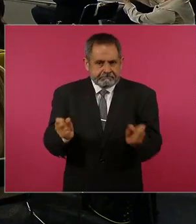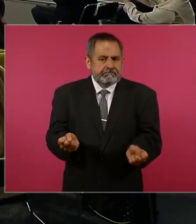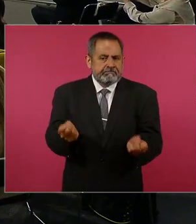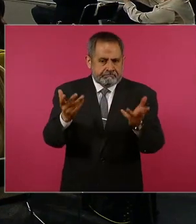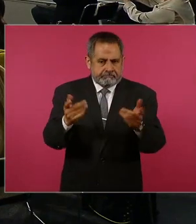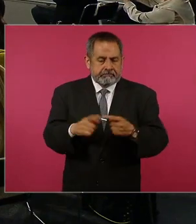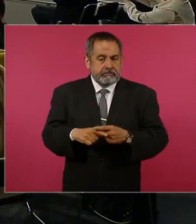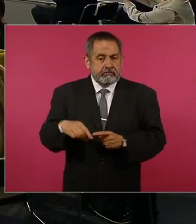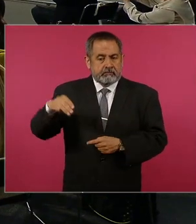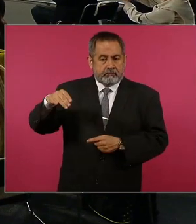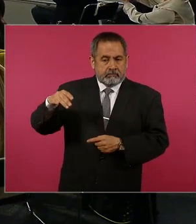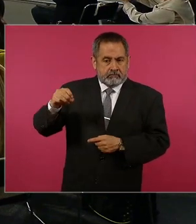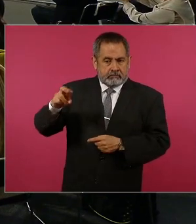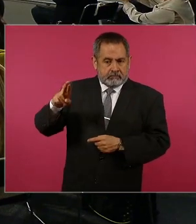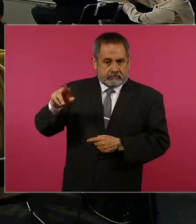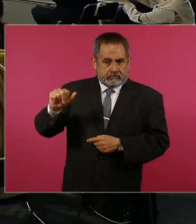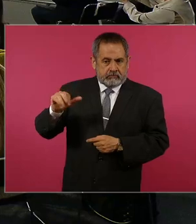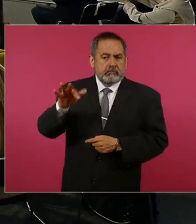Morena